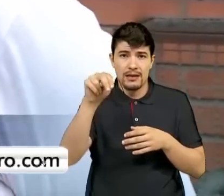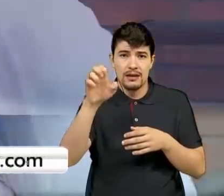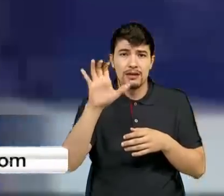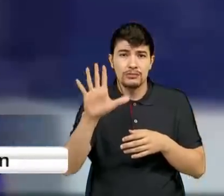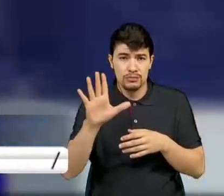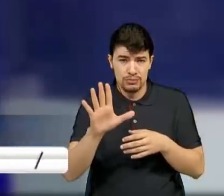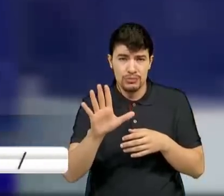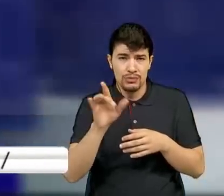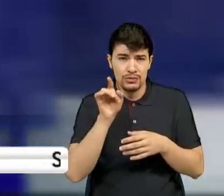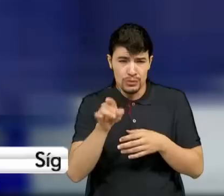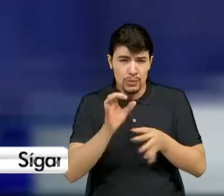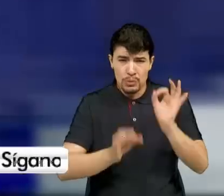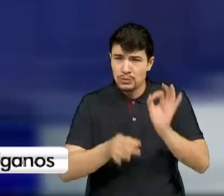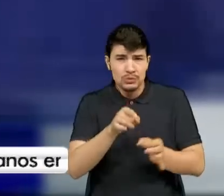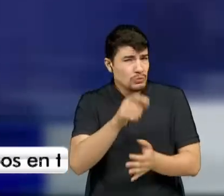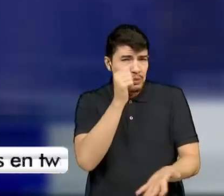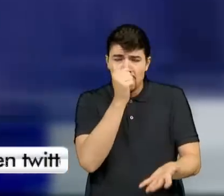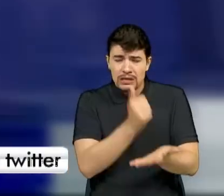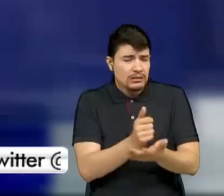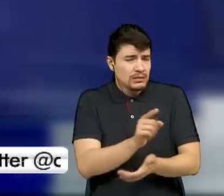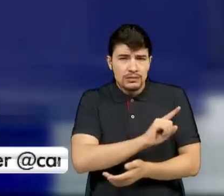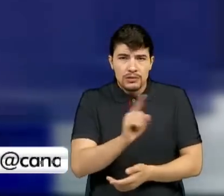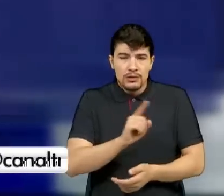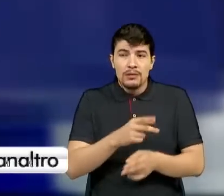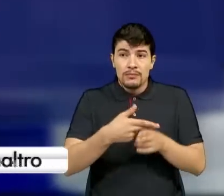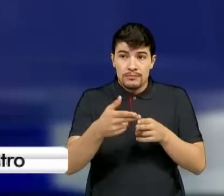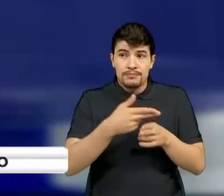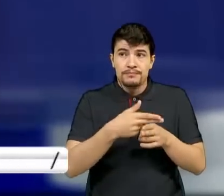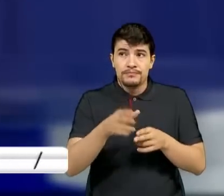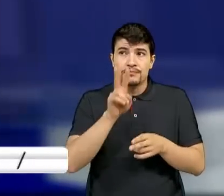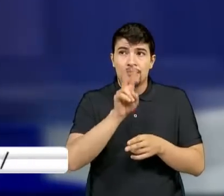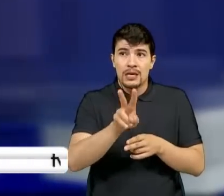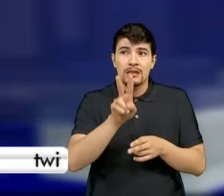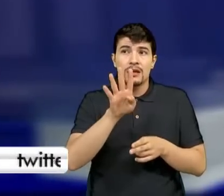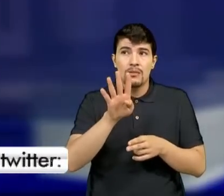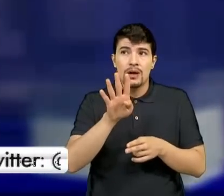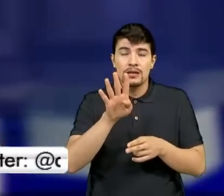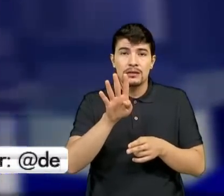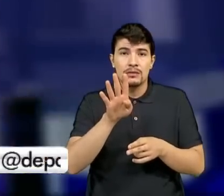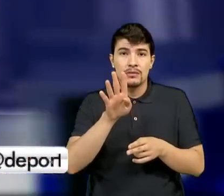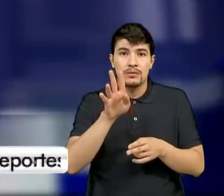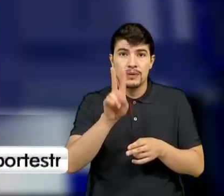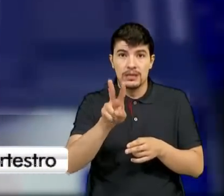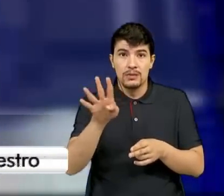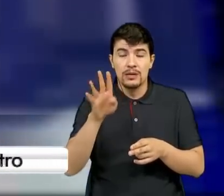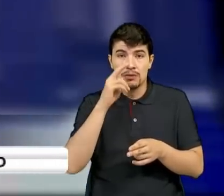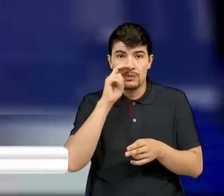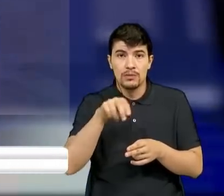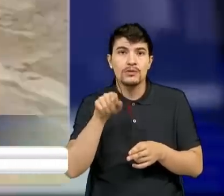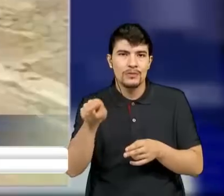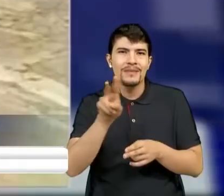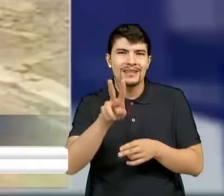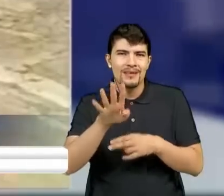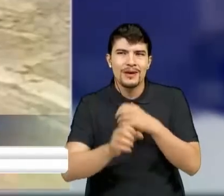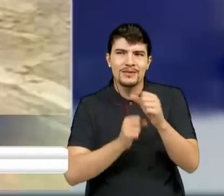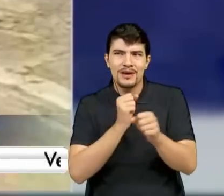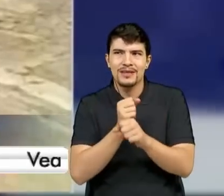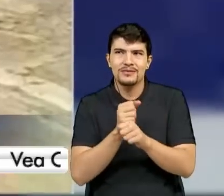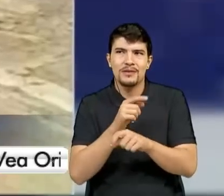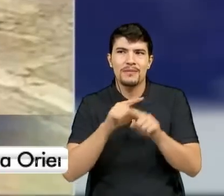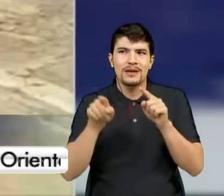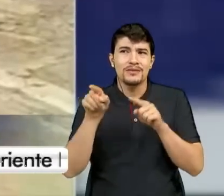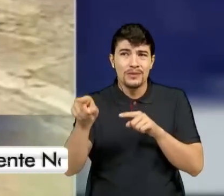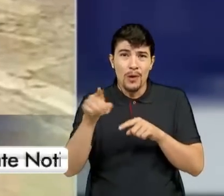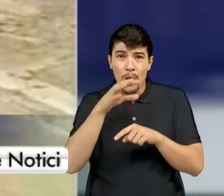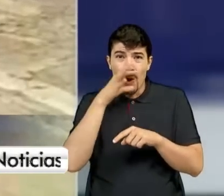muerta. El próximo 22 de julio Caterine cumpliría sus 24 años de edad, pero la intolerancia y los celos enfermizos de